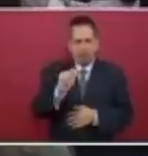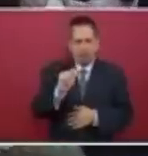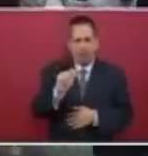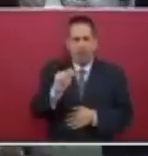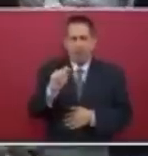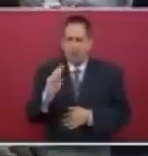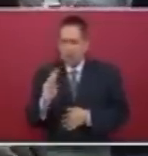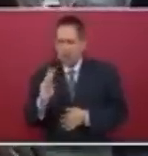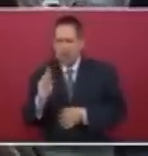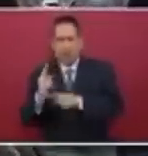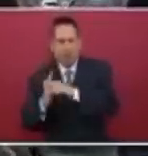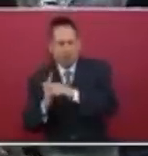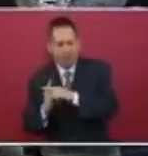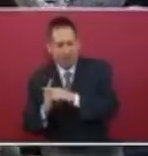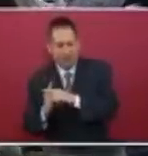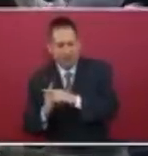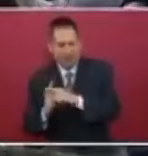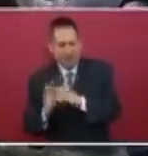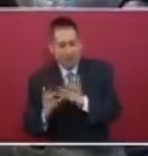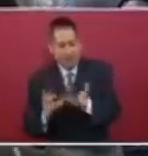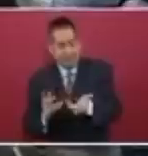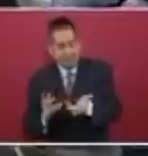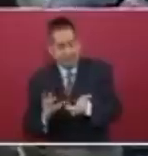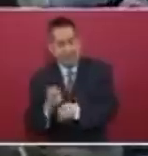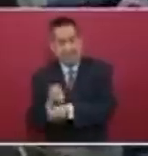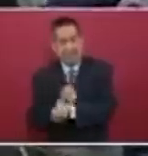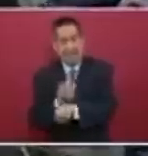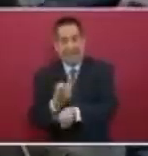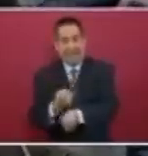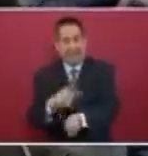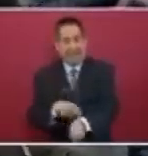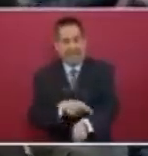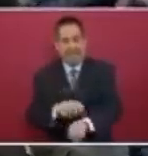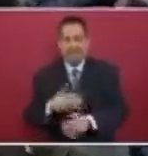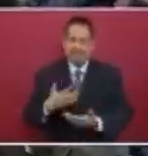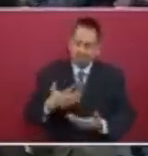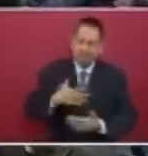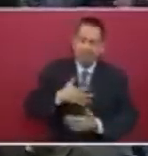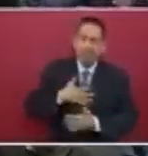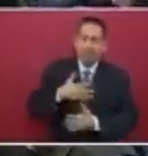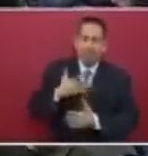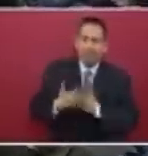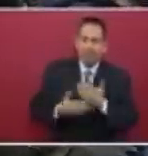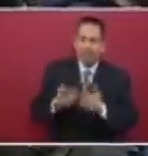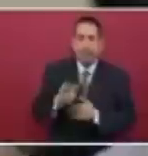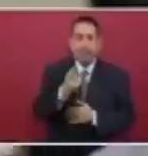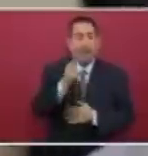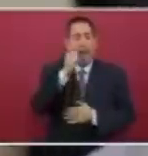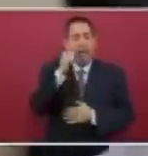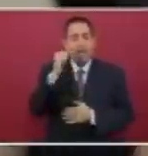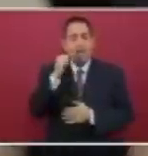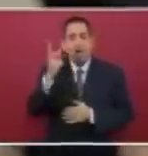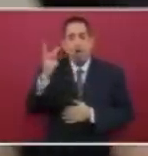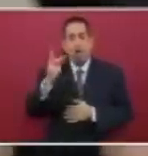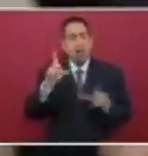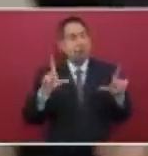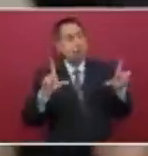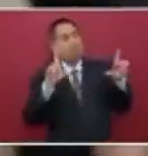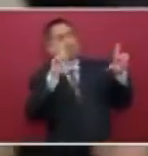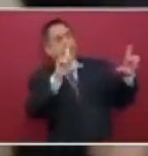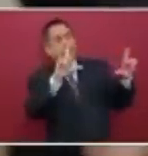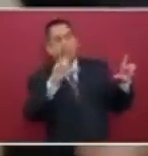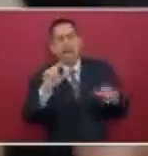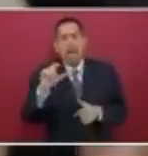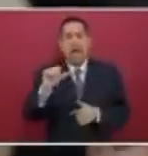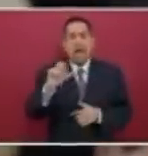guarda y esta pregunta aparecieron dos mantas allí el señor del cartel de los